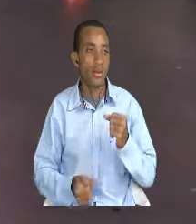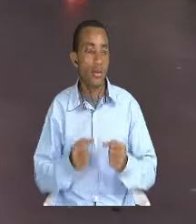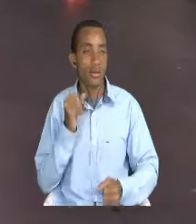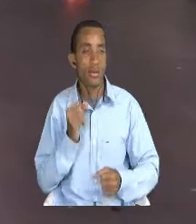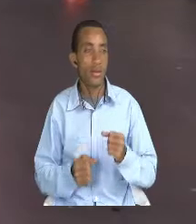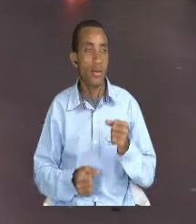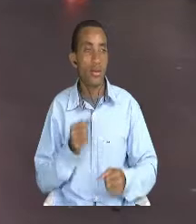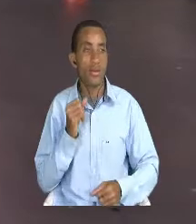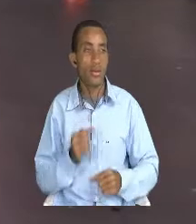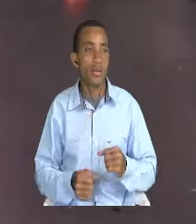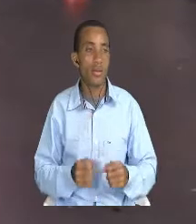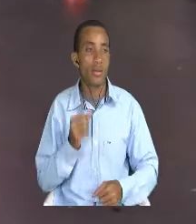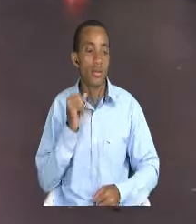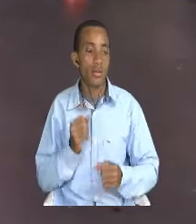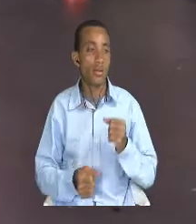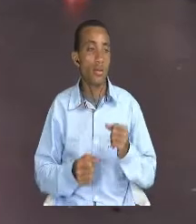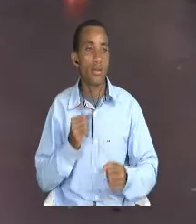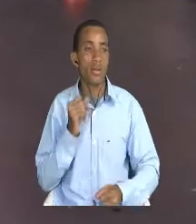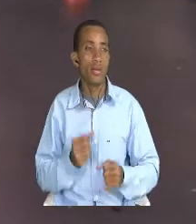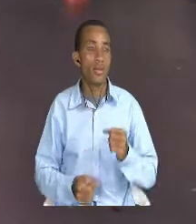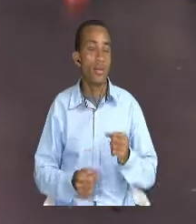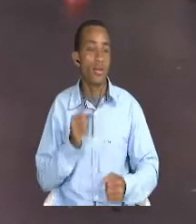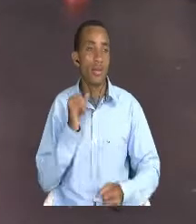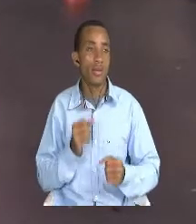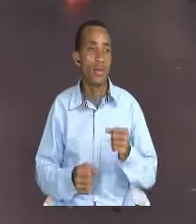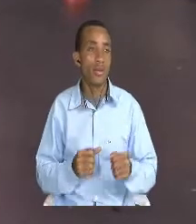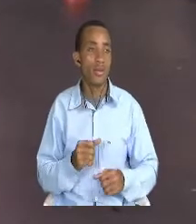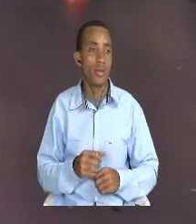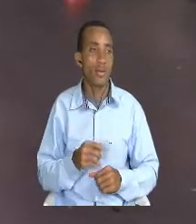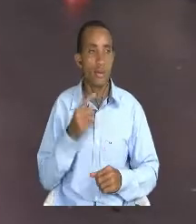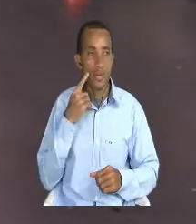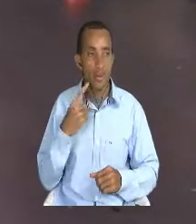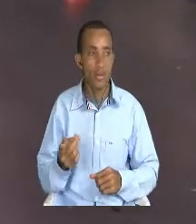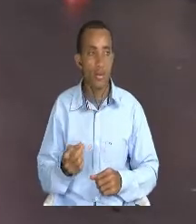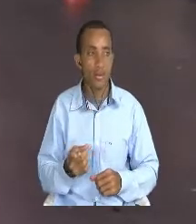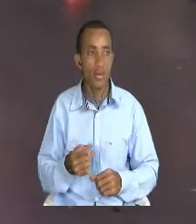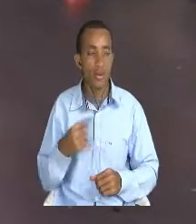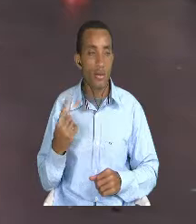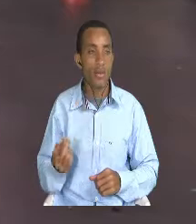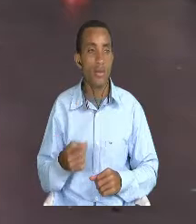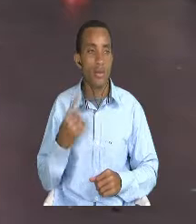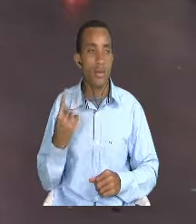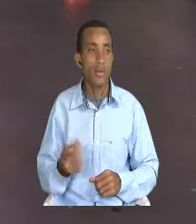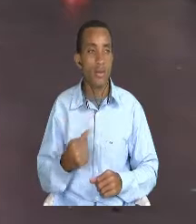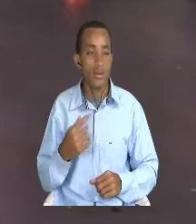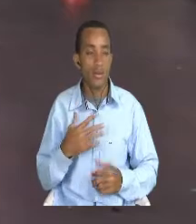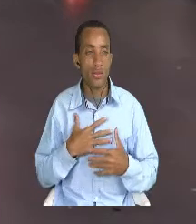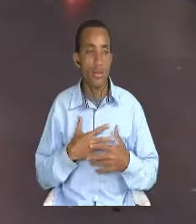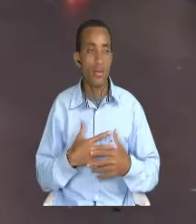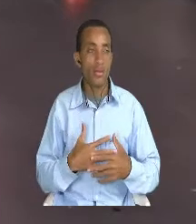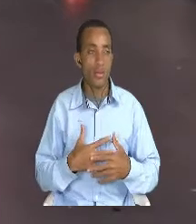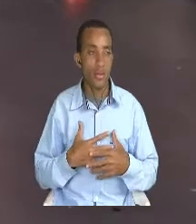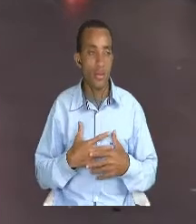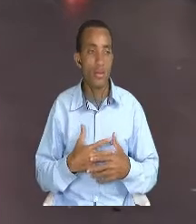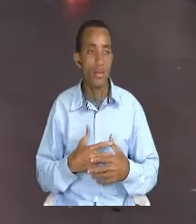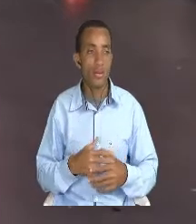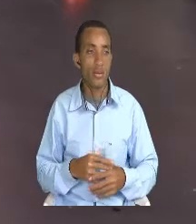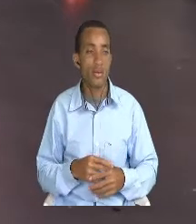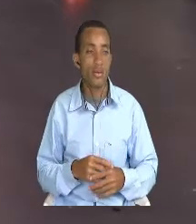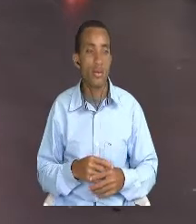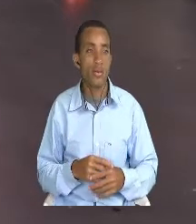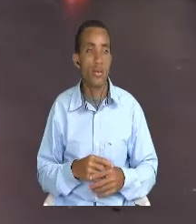arriba, arriba, sin parar, arriba, eso. Estoy haciendo el movimiento y a la vez estoy respirando. Vamos, sigue, sigo, sigo,